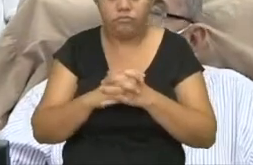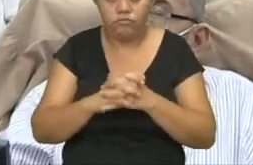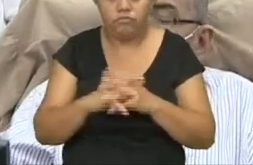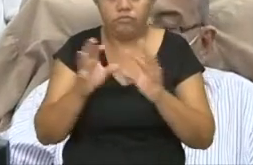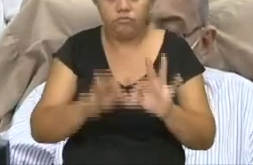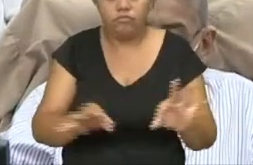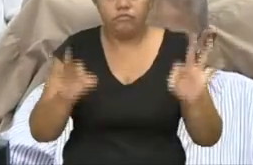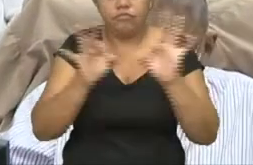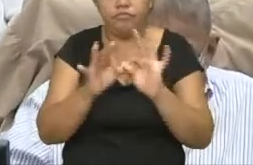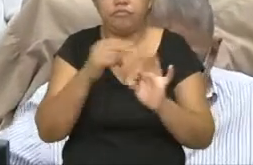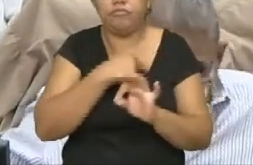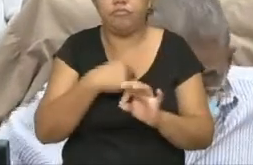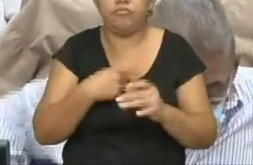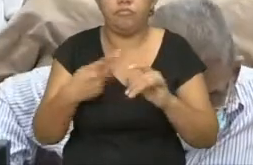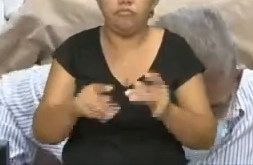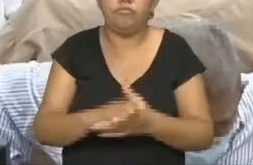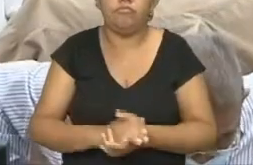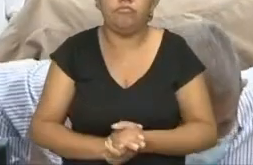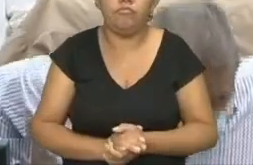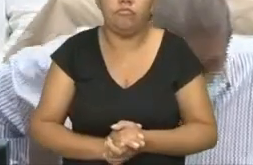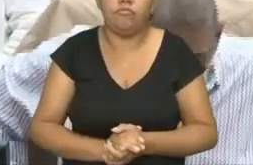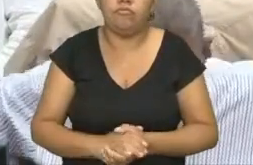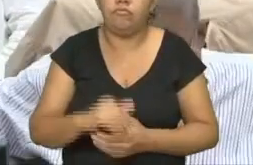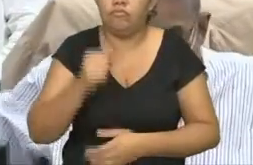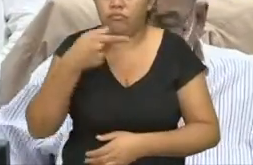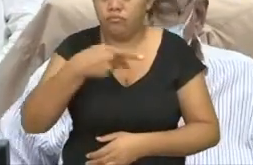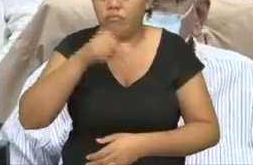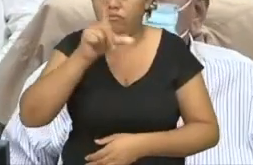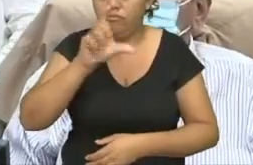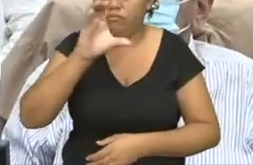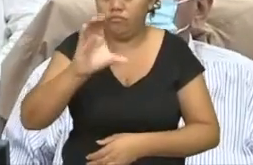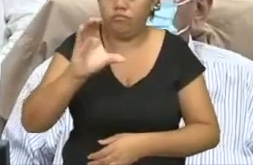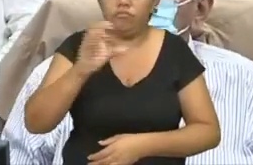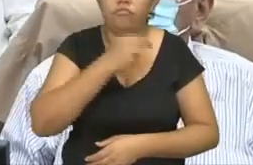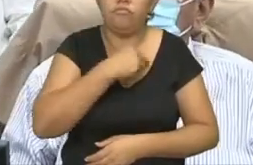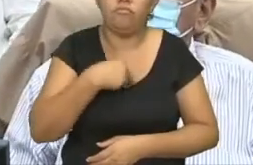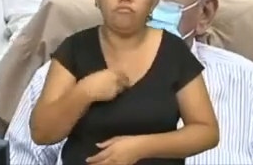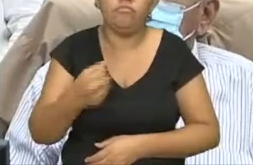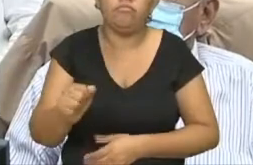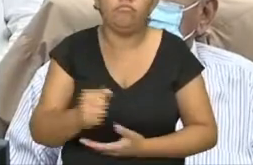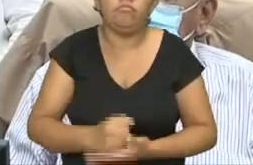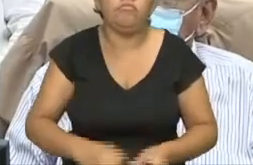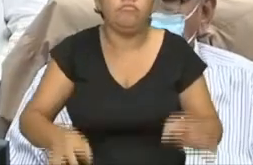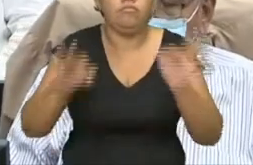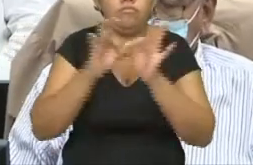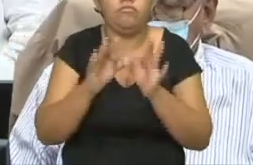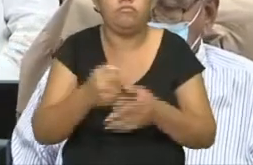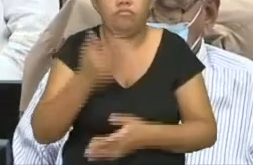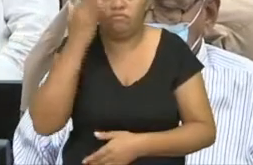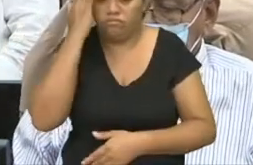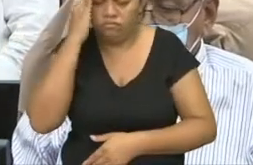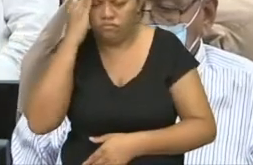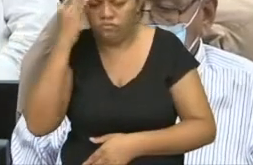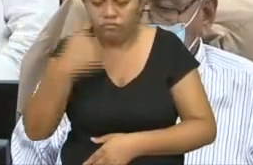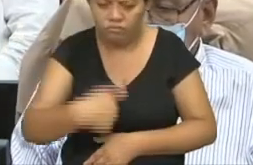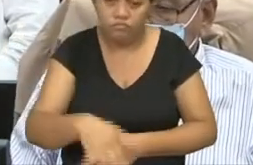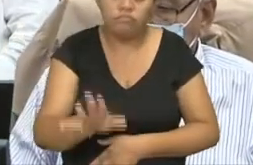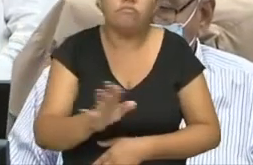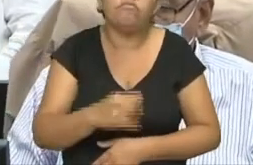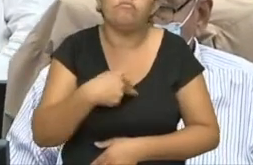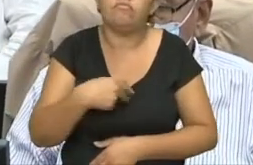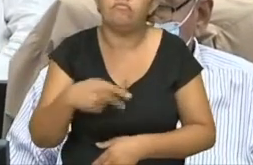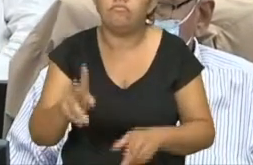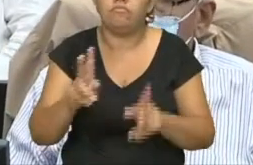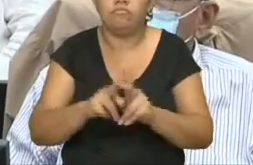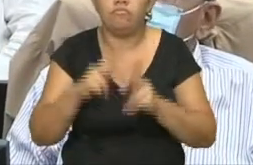esa única razón, esta bancada del Partido Liberal Constitucionalista, que sabemos que va a venir a lograr